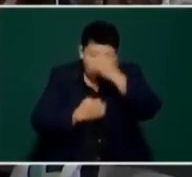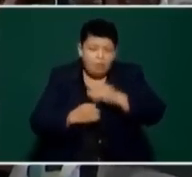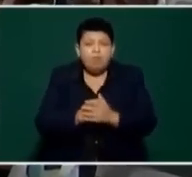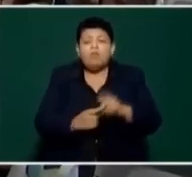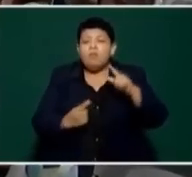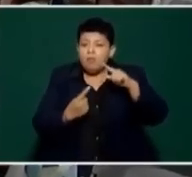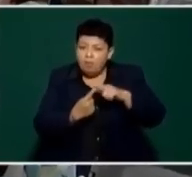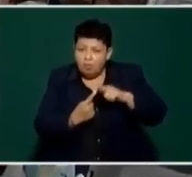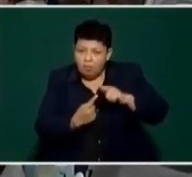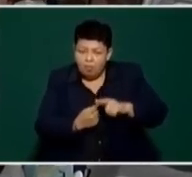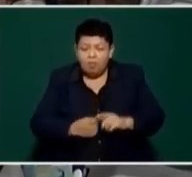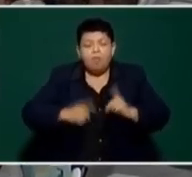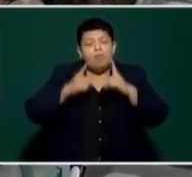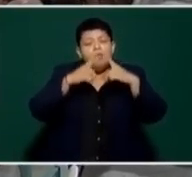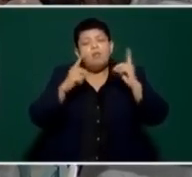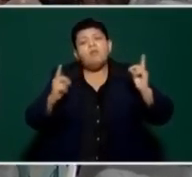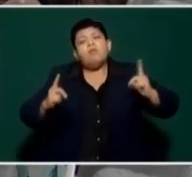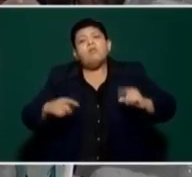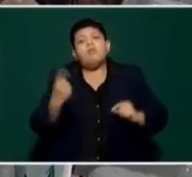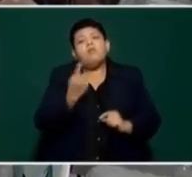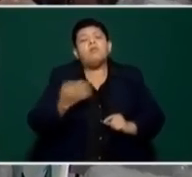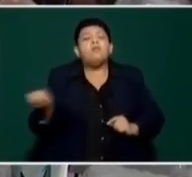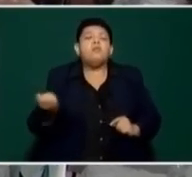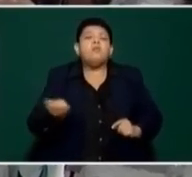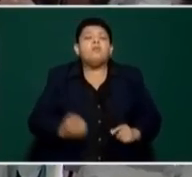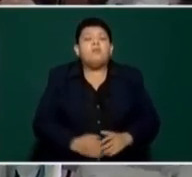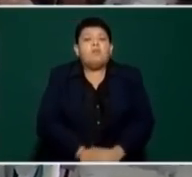las tareas que desarrollamos.